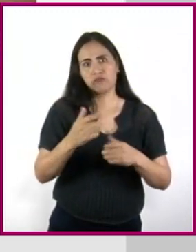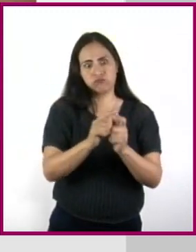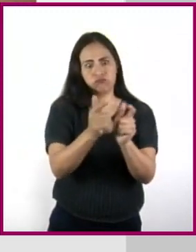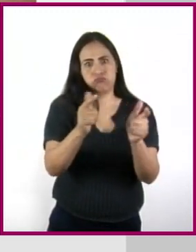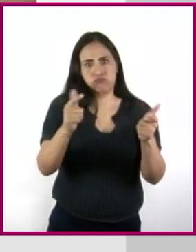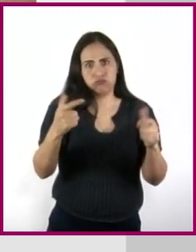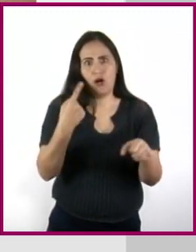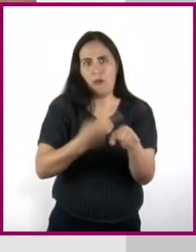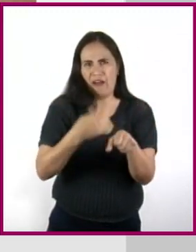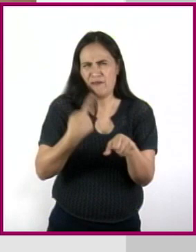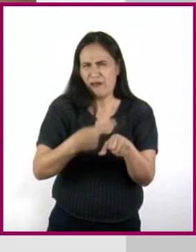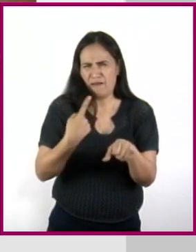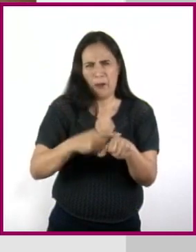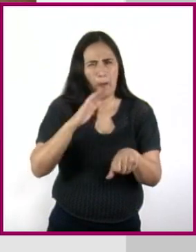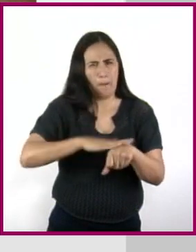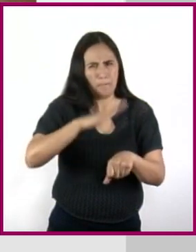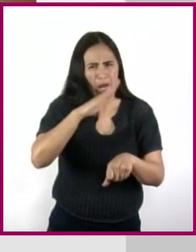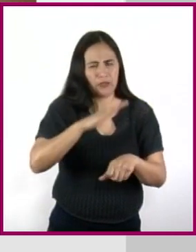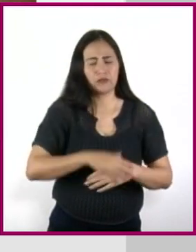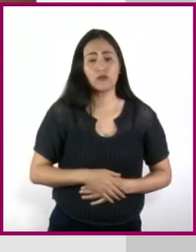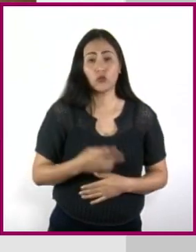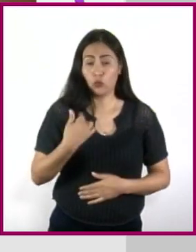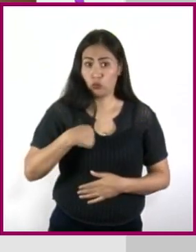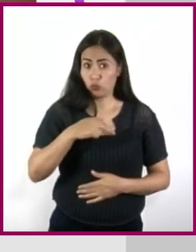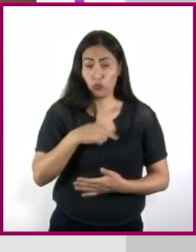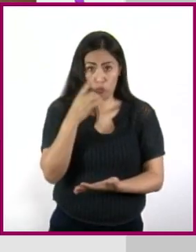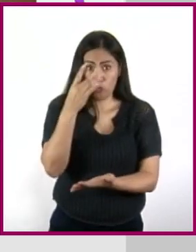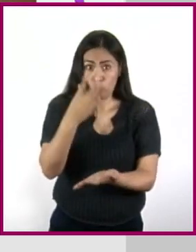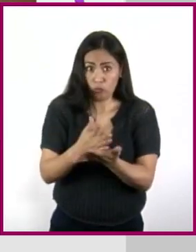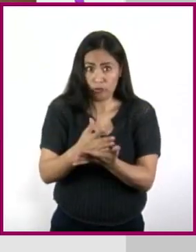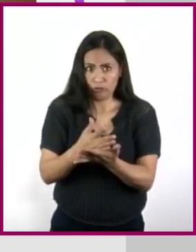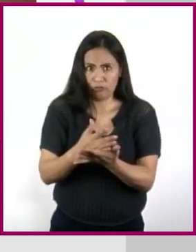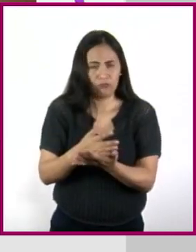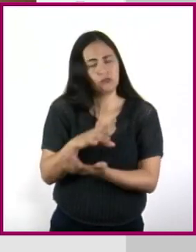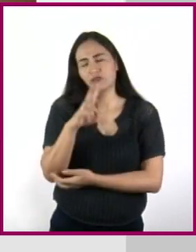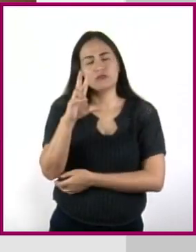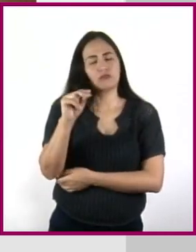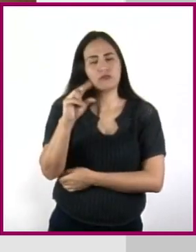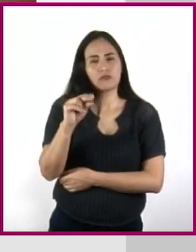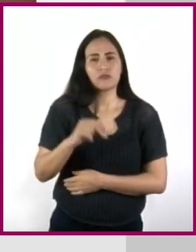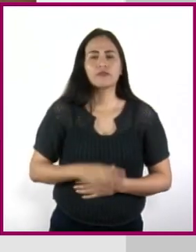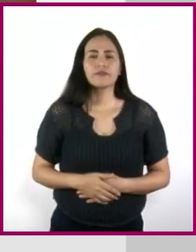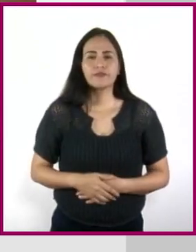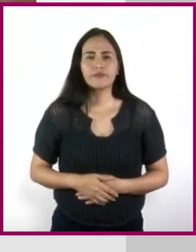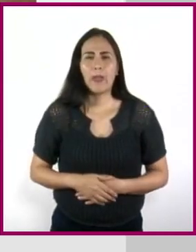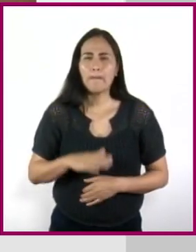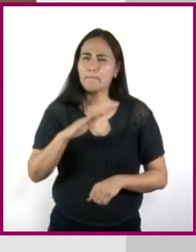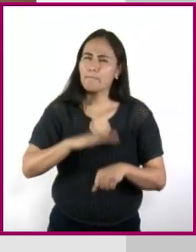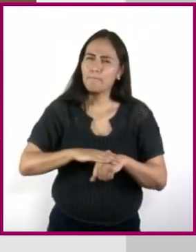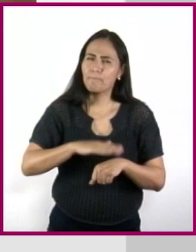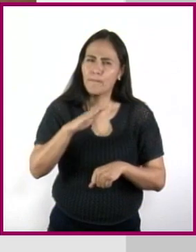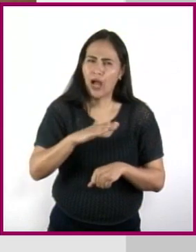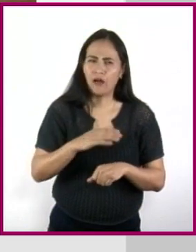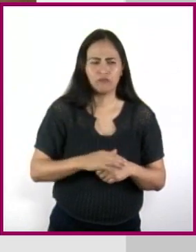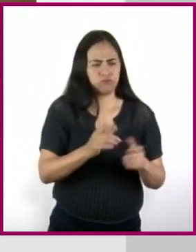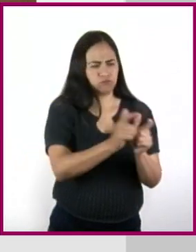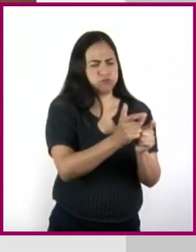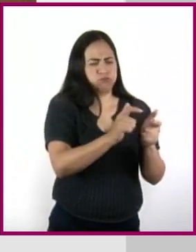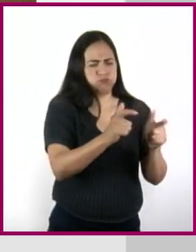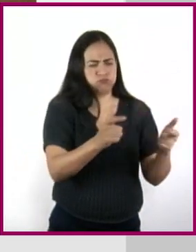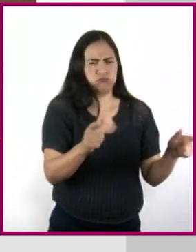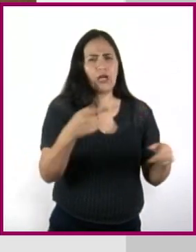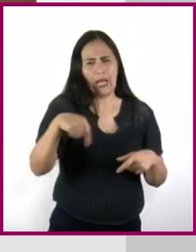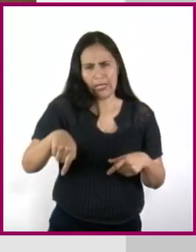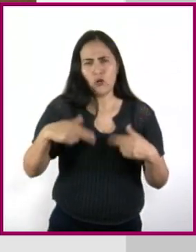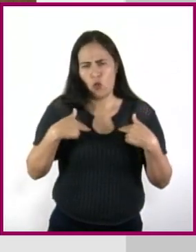ambos grupos, pero realmente no somos el único. Se ha notado evidentemente más el aumento en el número de casos en los